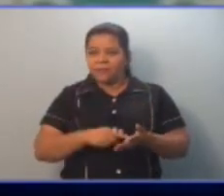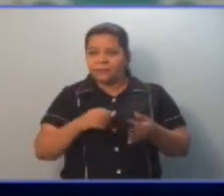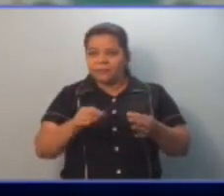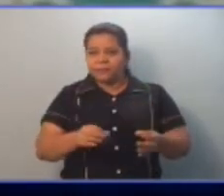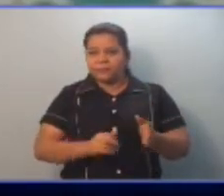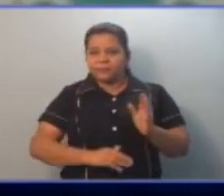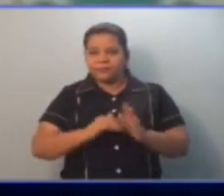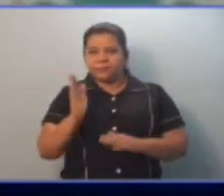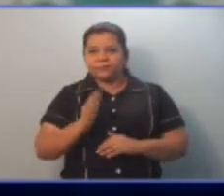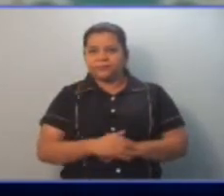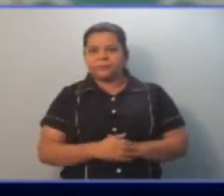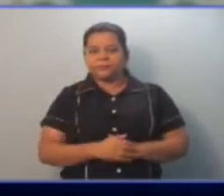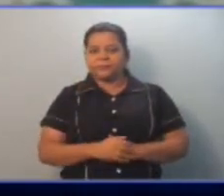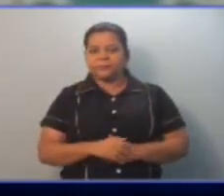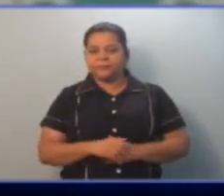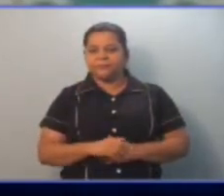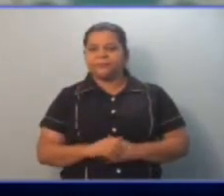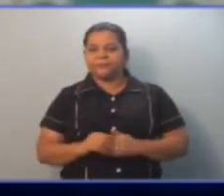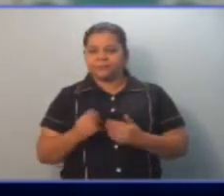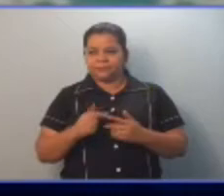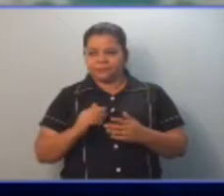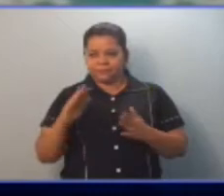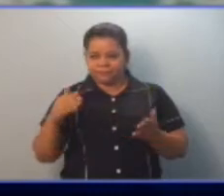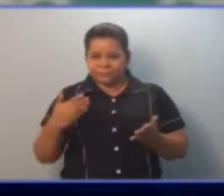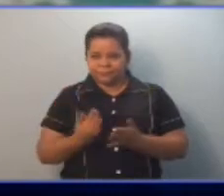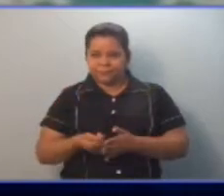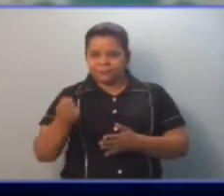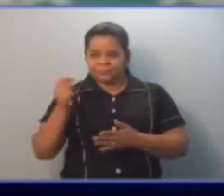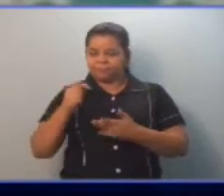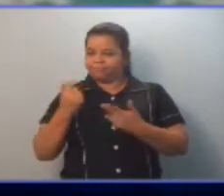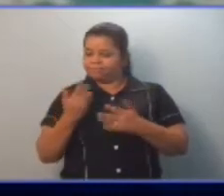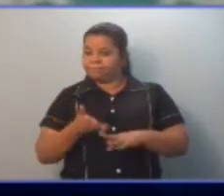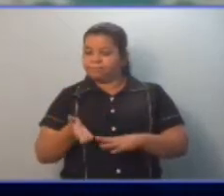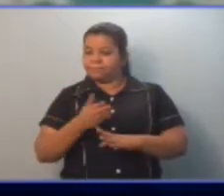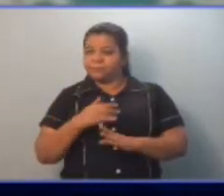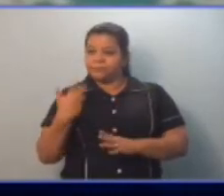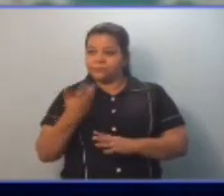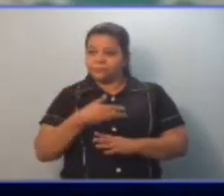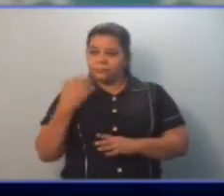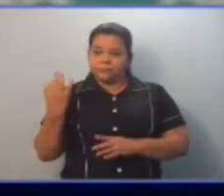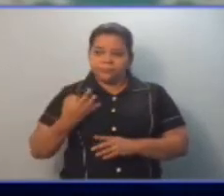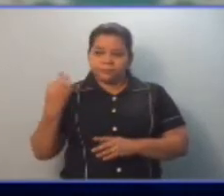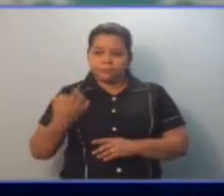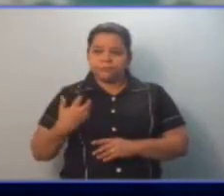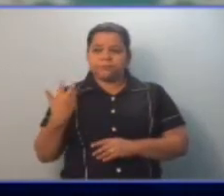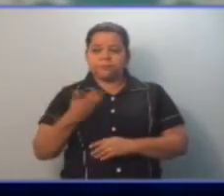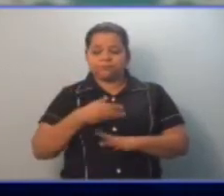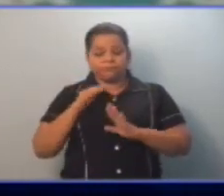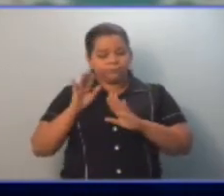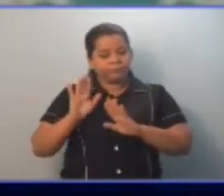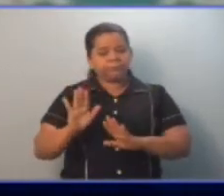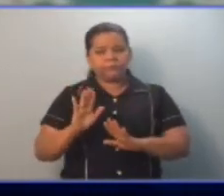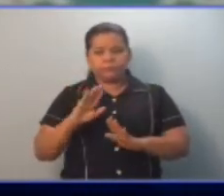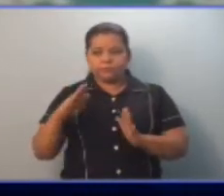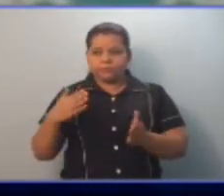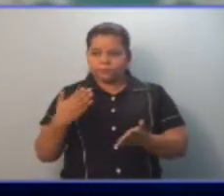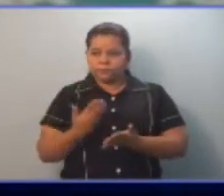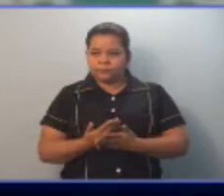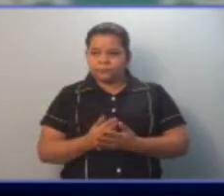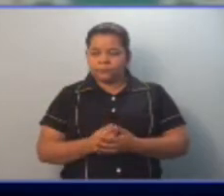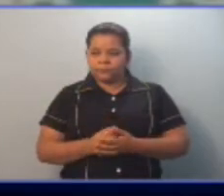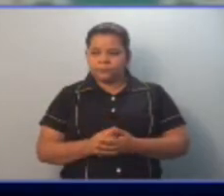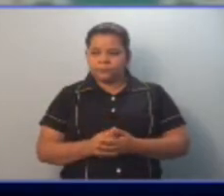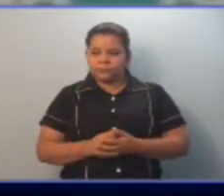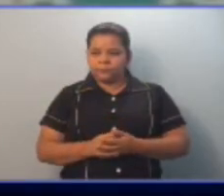que se van conociendo. Pero en principio se tiene que respetar un orden de entrada, y